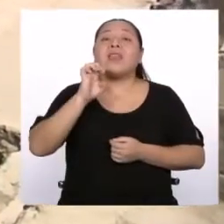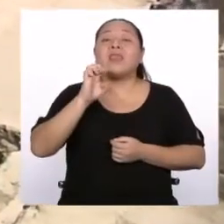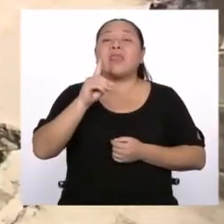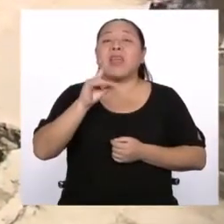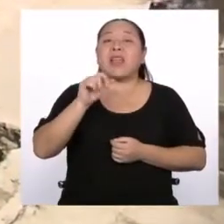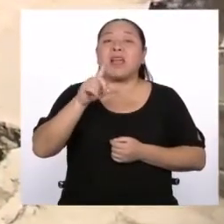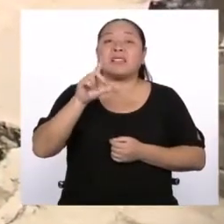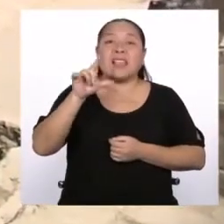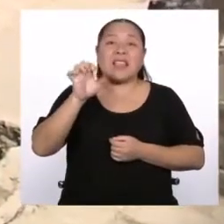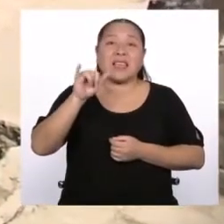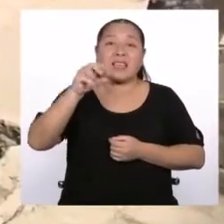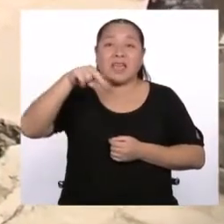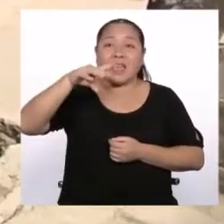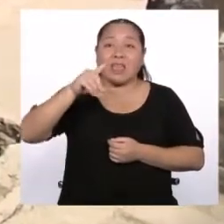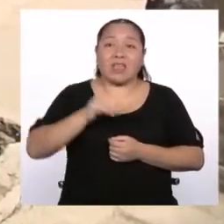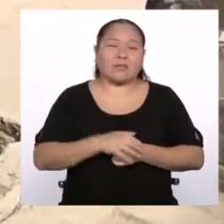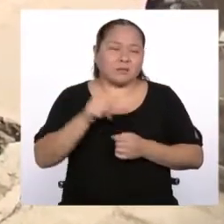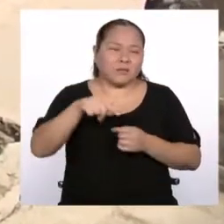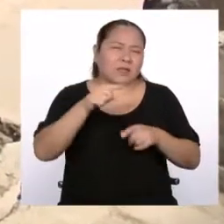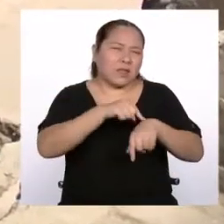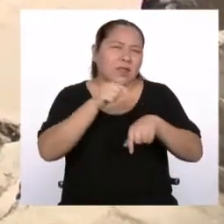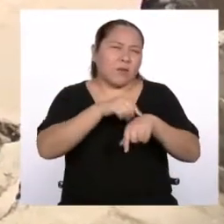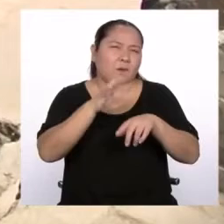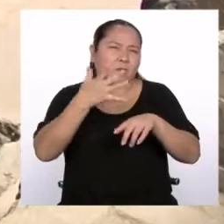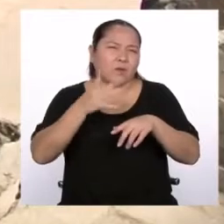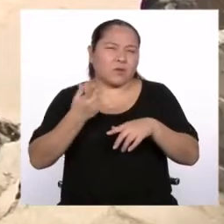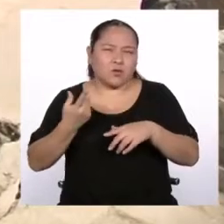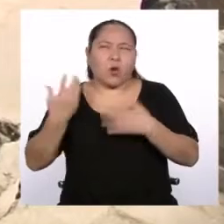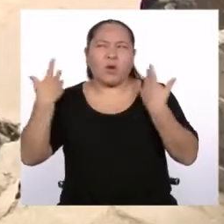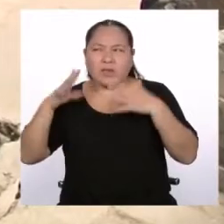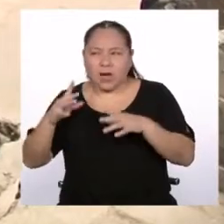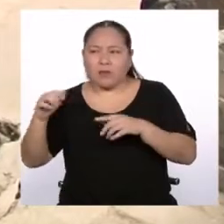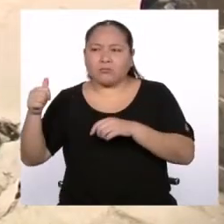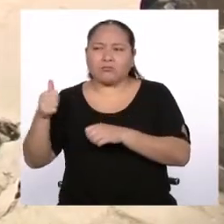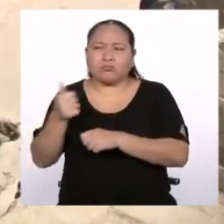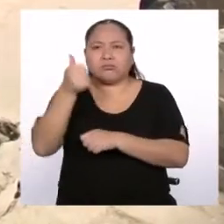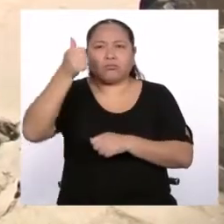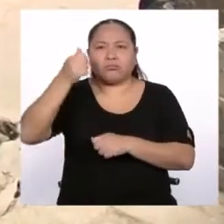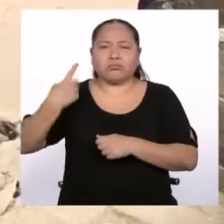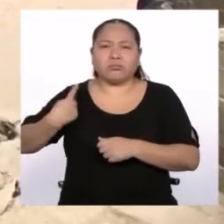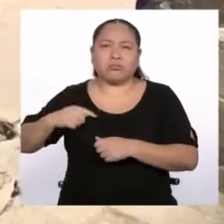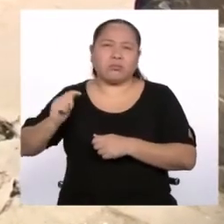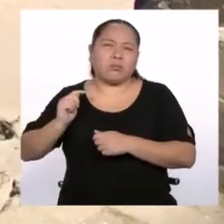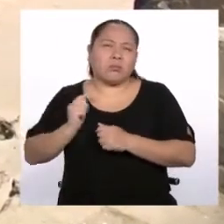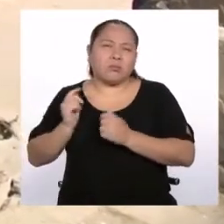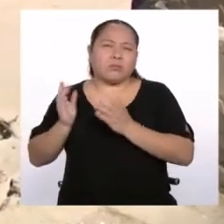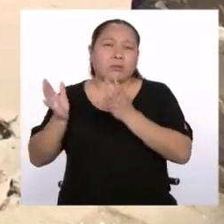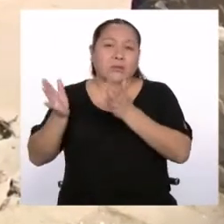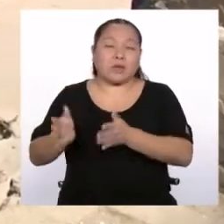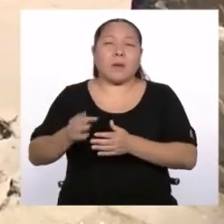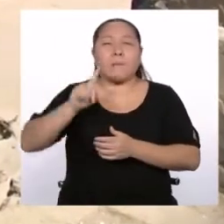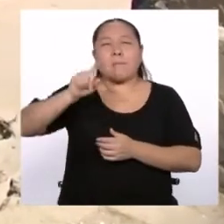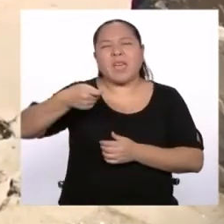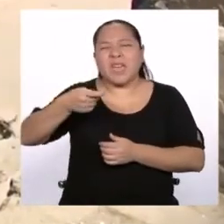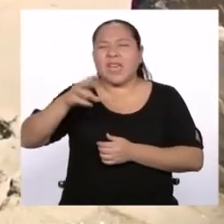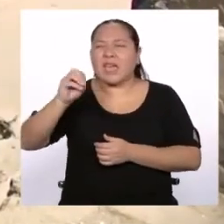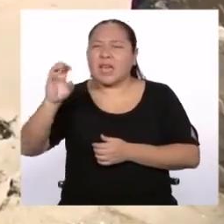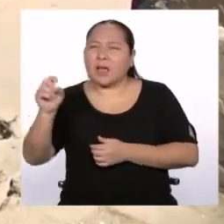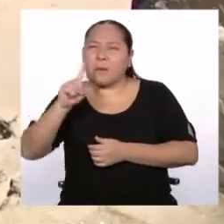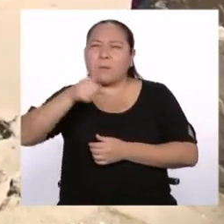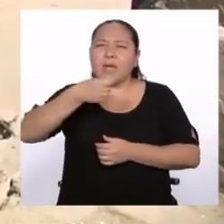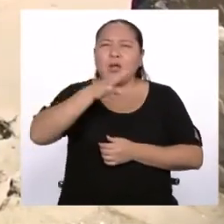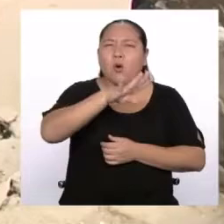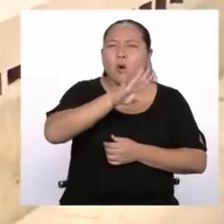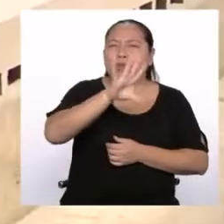señoríos regionales, es decir, aproximadamente a los años 1000 y 1450 de nuestra